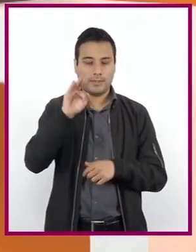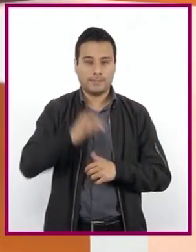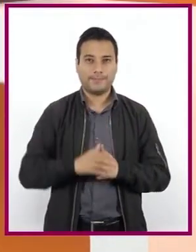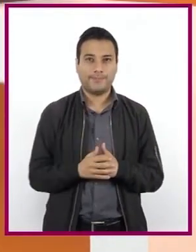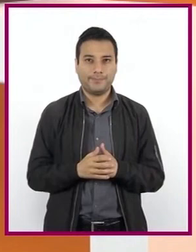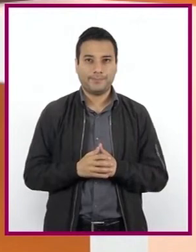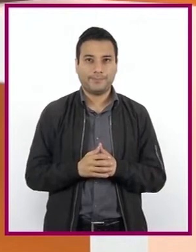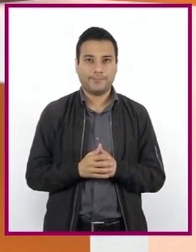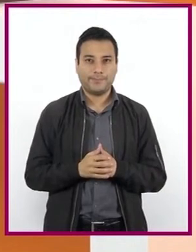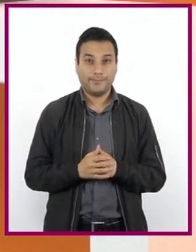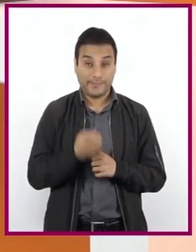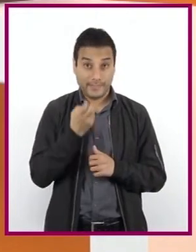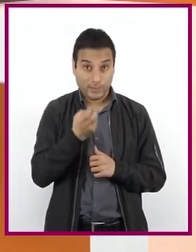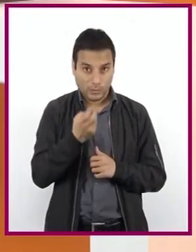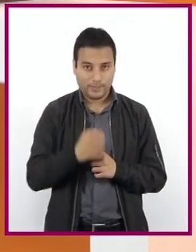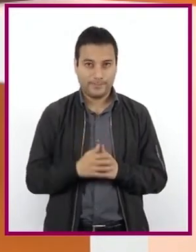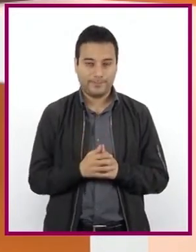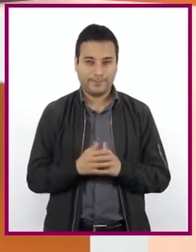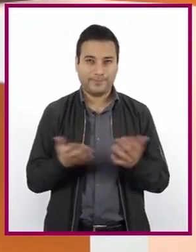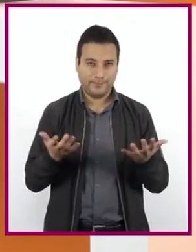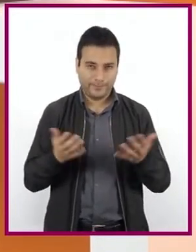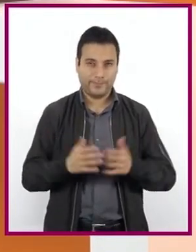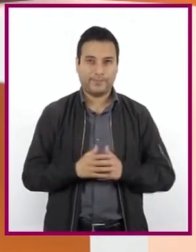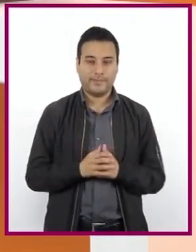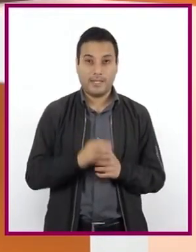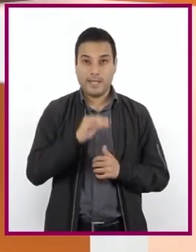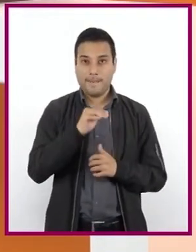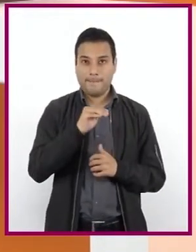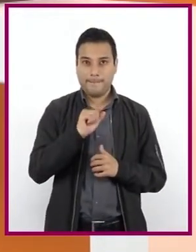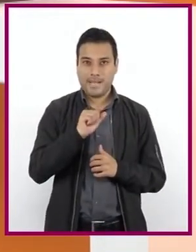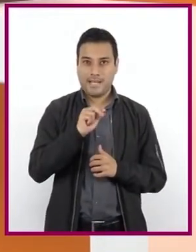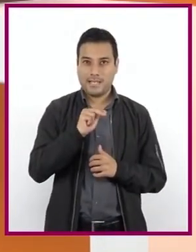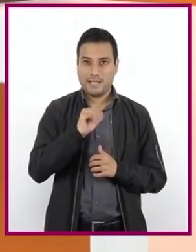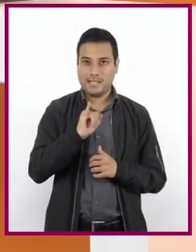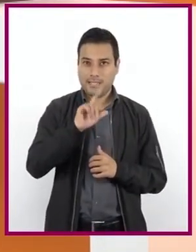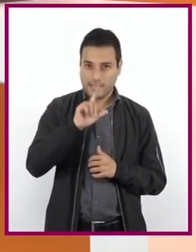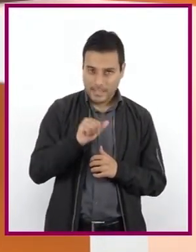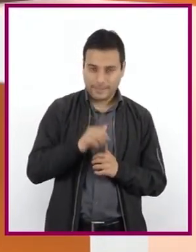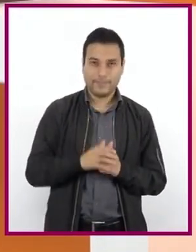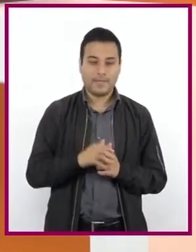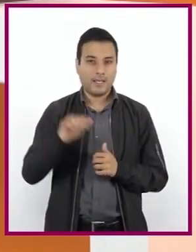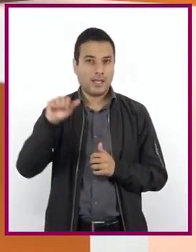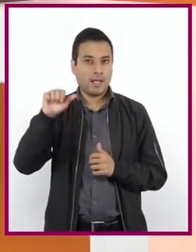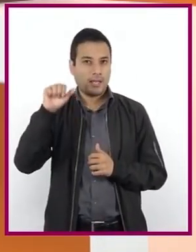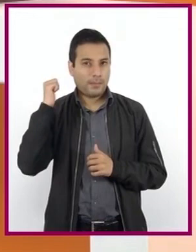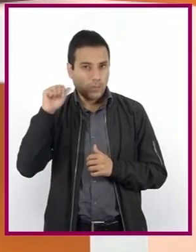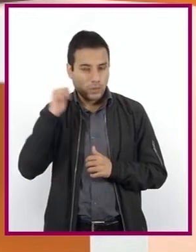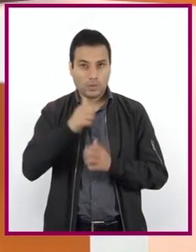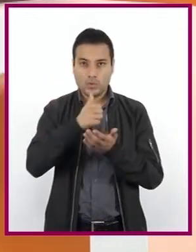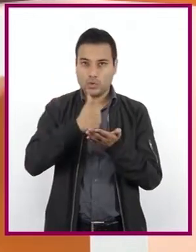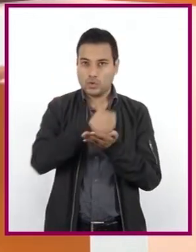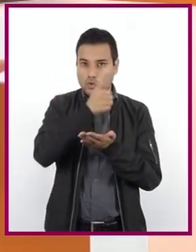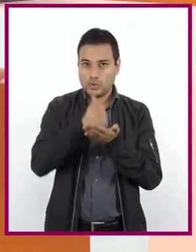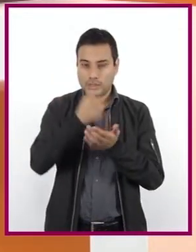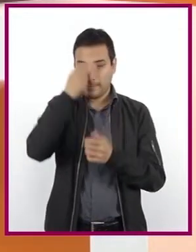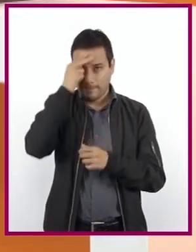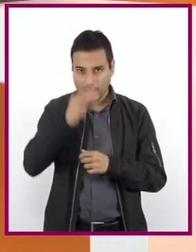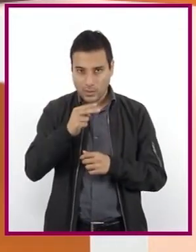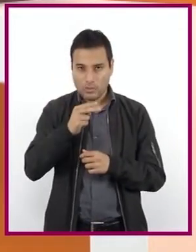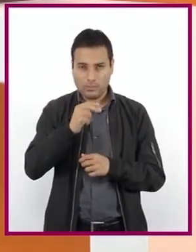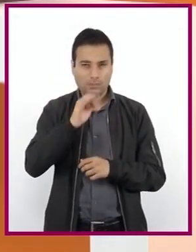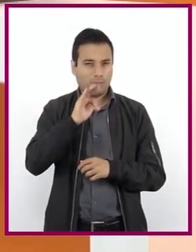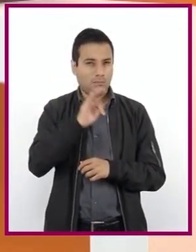el galeón de Manila, el puerto de Acapulco y los mercaderes de la Ciudad de México ya no serían